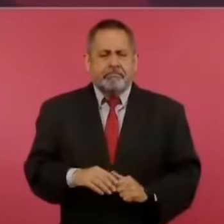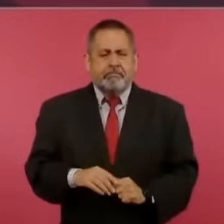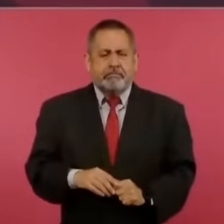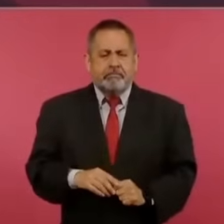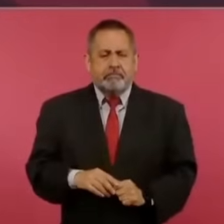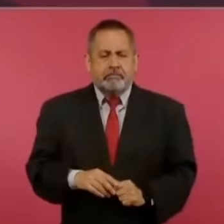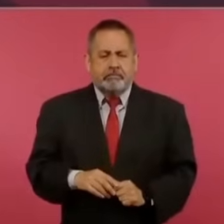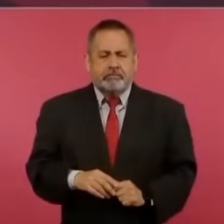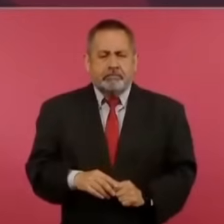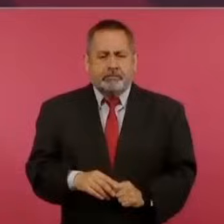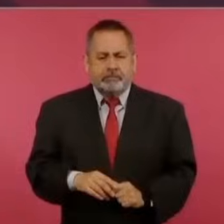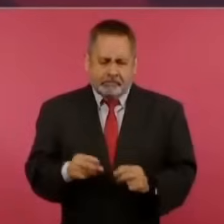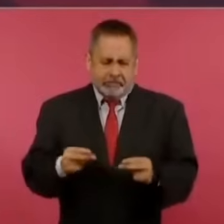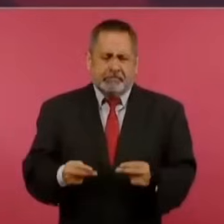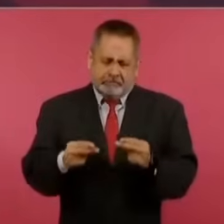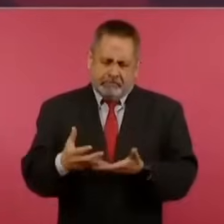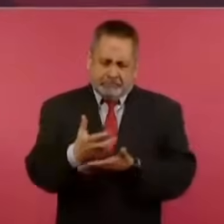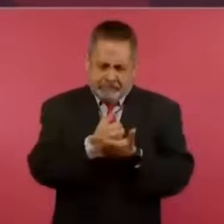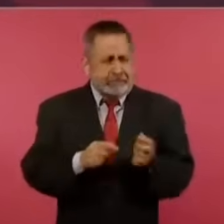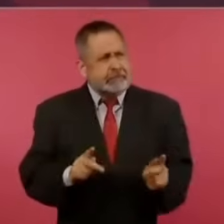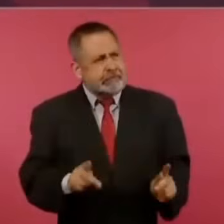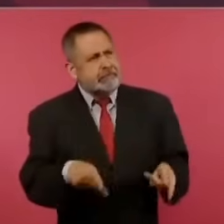Y es negocio,